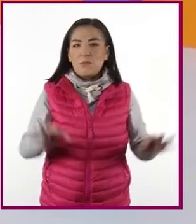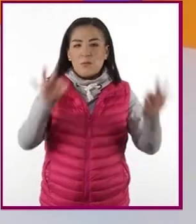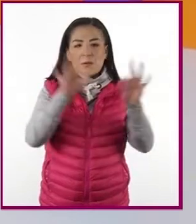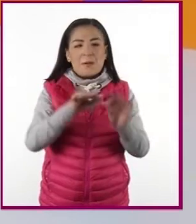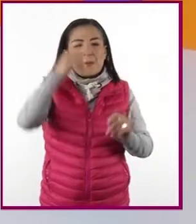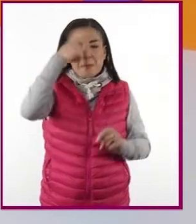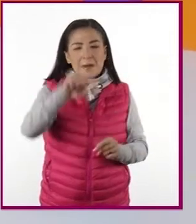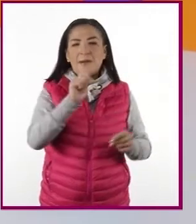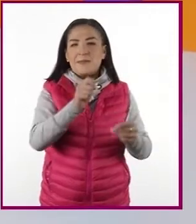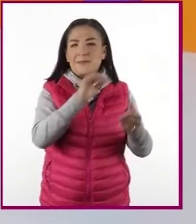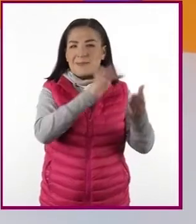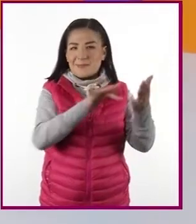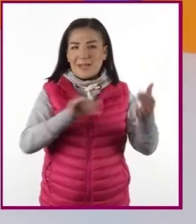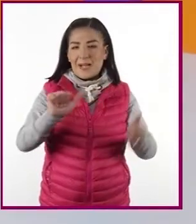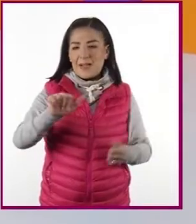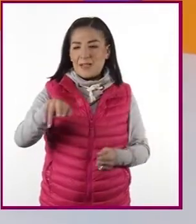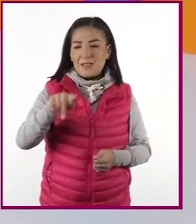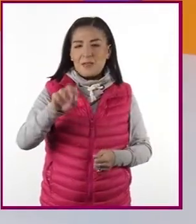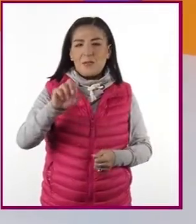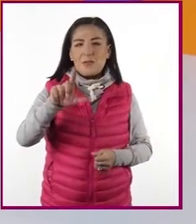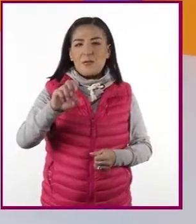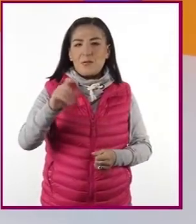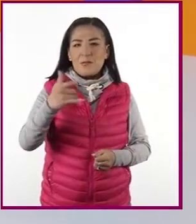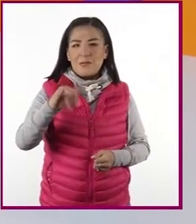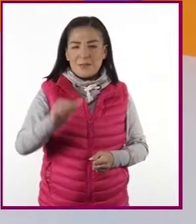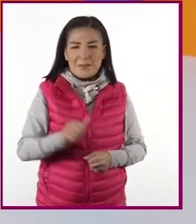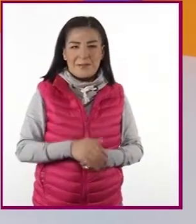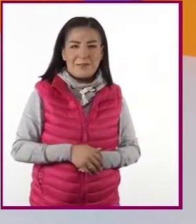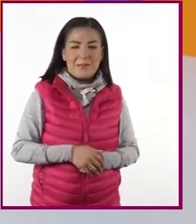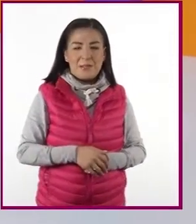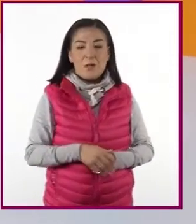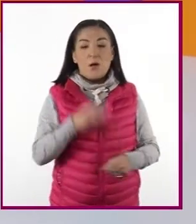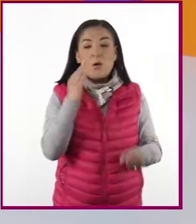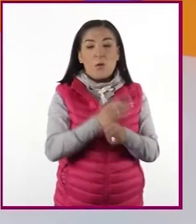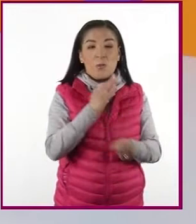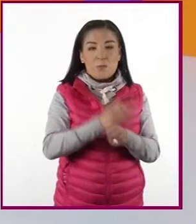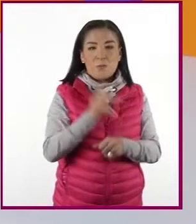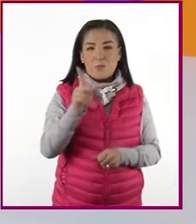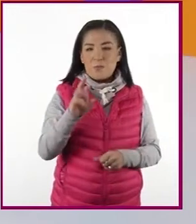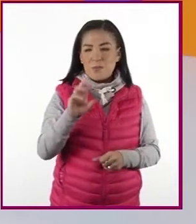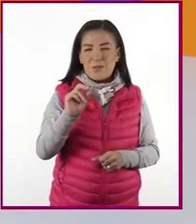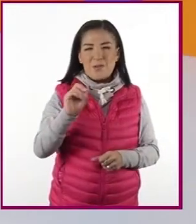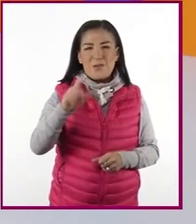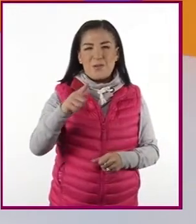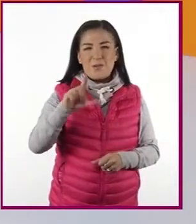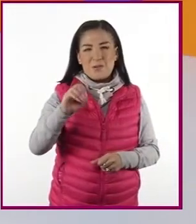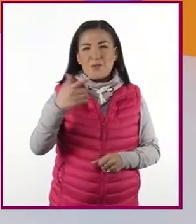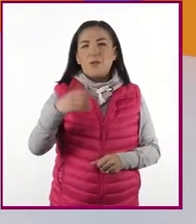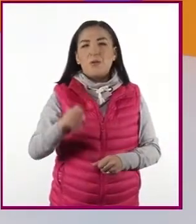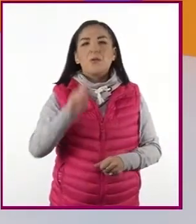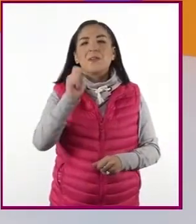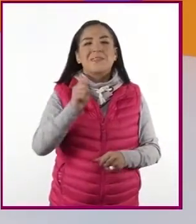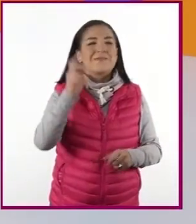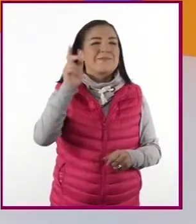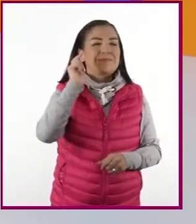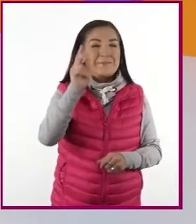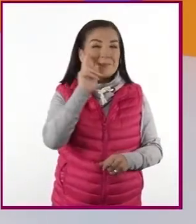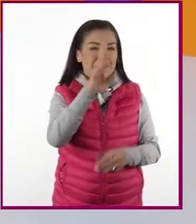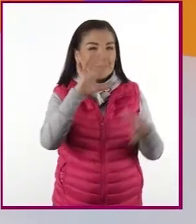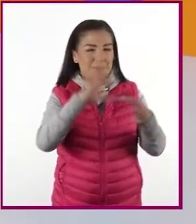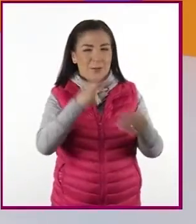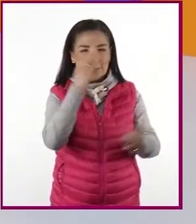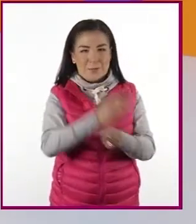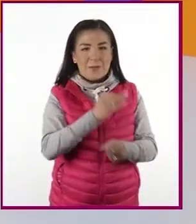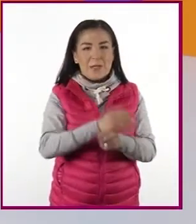El prólogo que a continuación escucharán fue escrito por Ramón Luis Acevedo como parte de